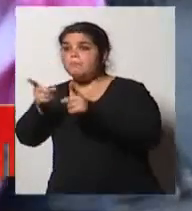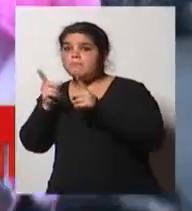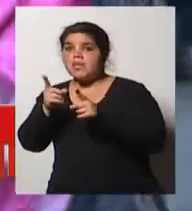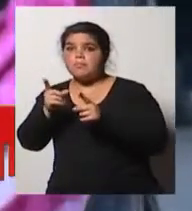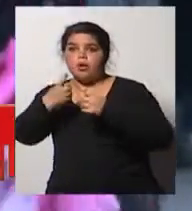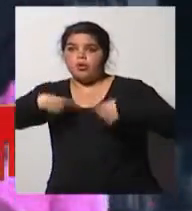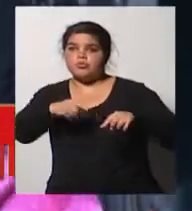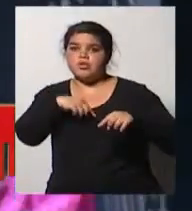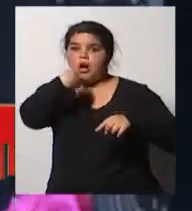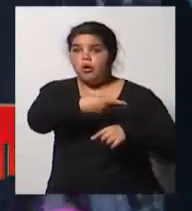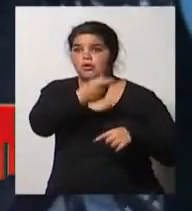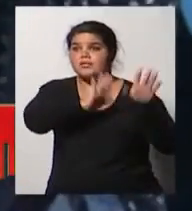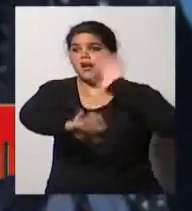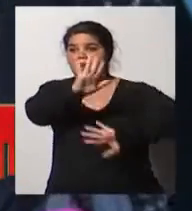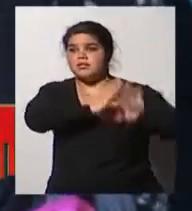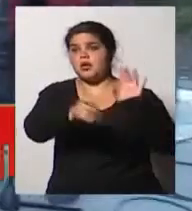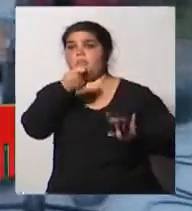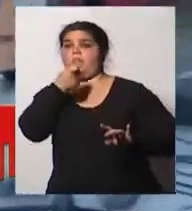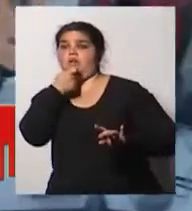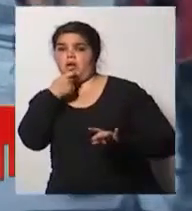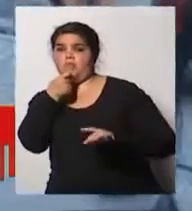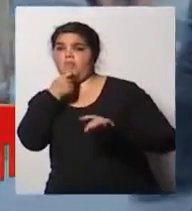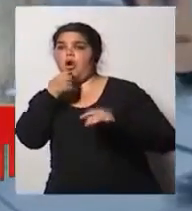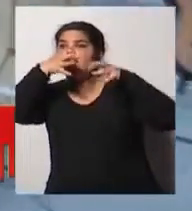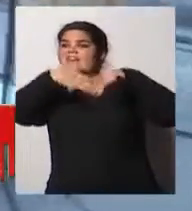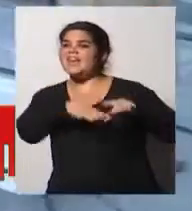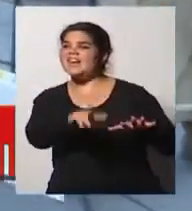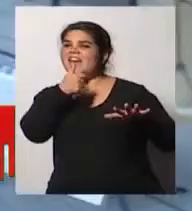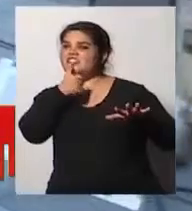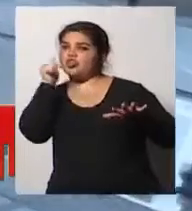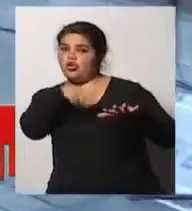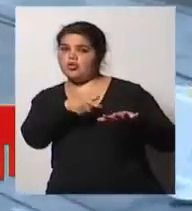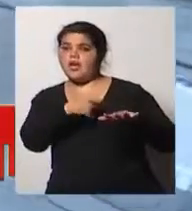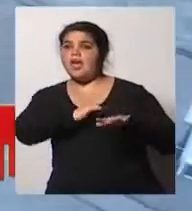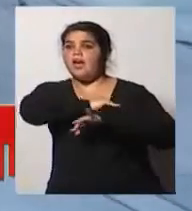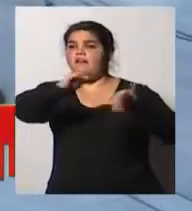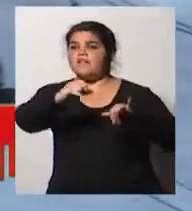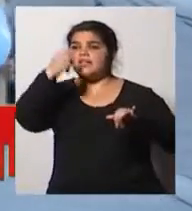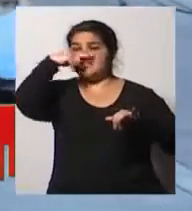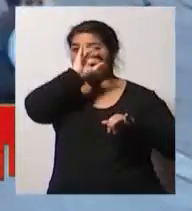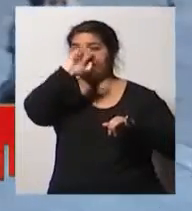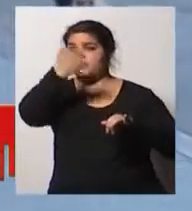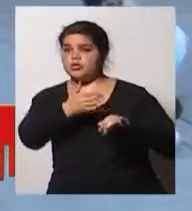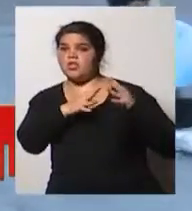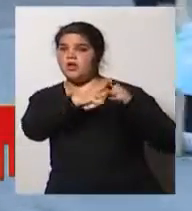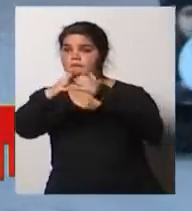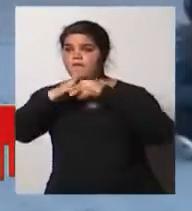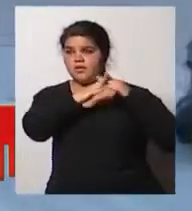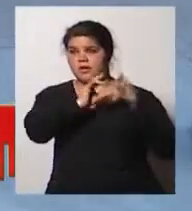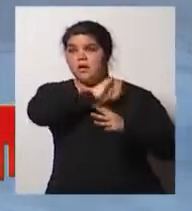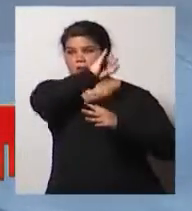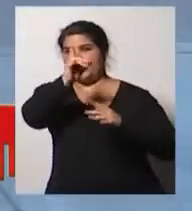Por ejemplo, Irrigación ha determinado que el 70% de las bodegas de Mendoza, de todo Mendoza, del Valle de Uco